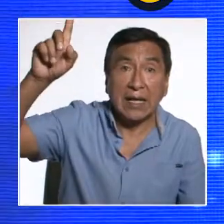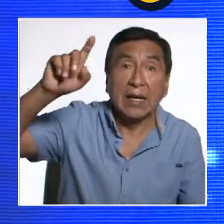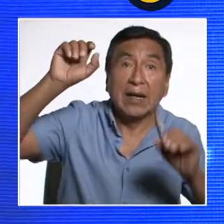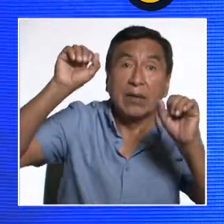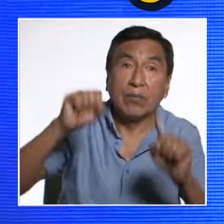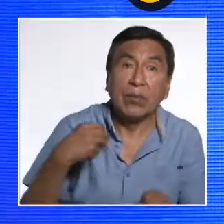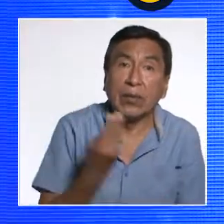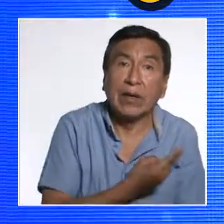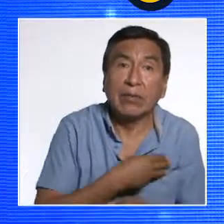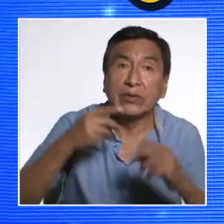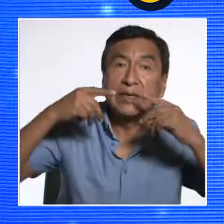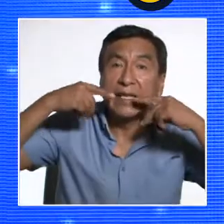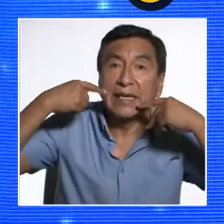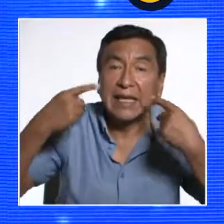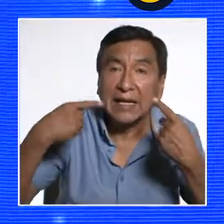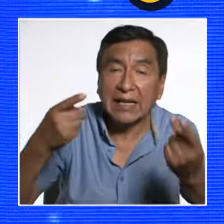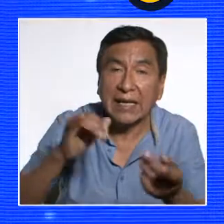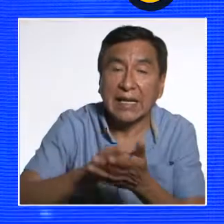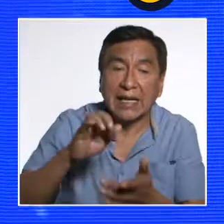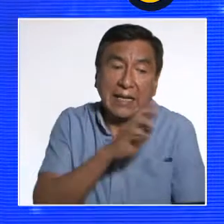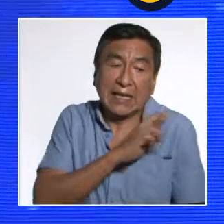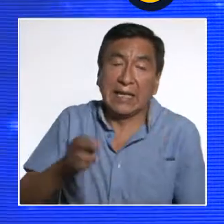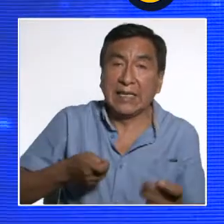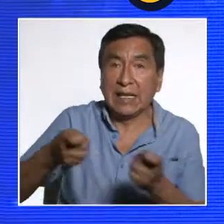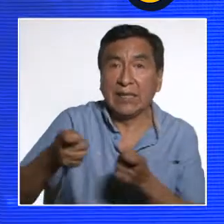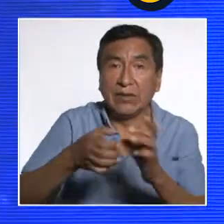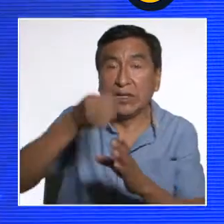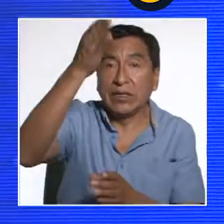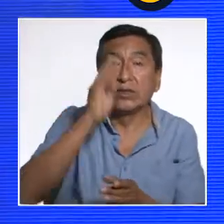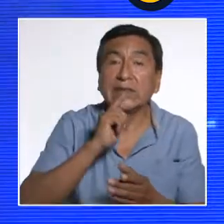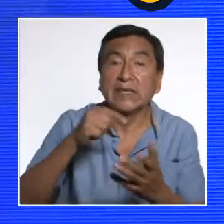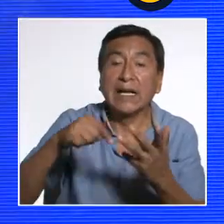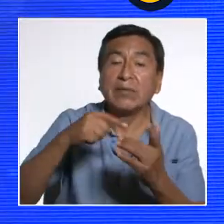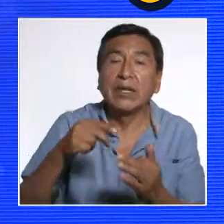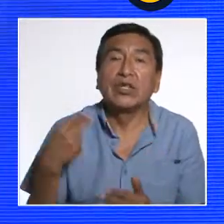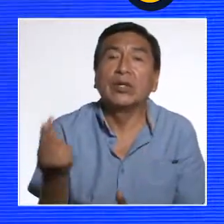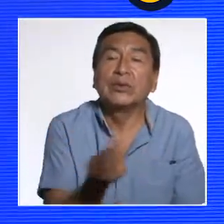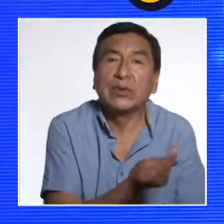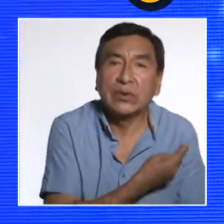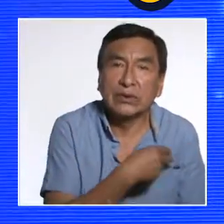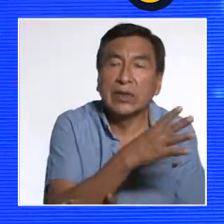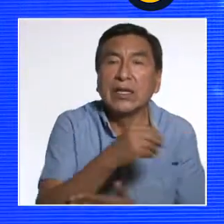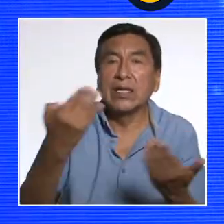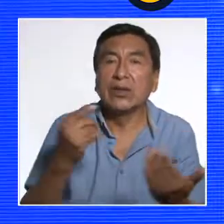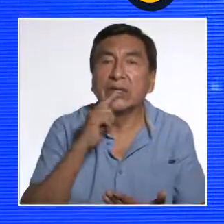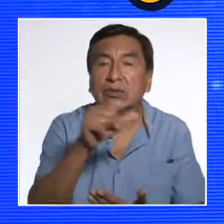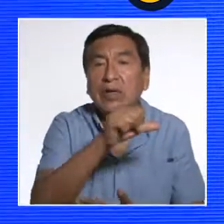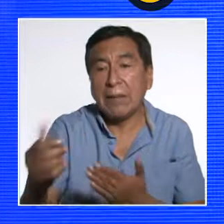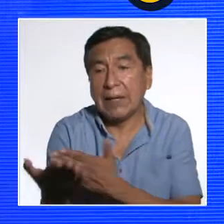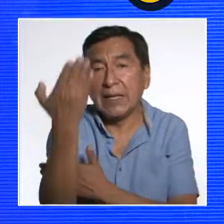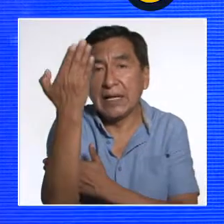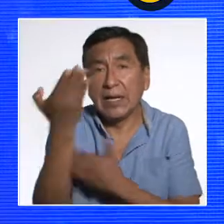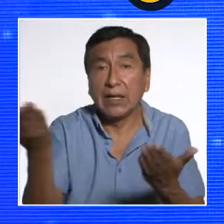podamos declarar que el reino de Dios está en medio de nosotros. Y hoy es una mañana donde usted